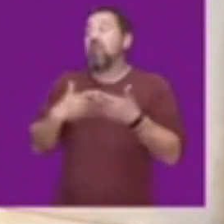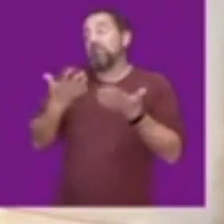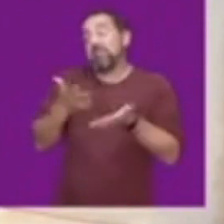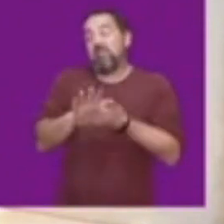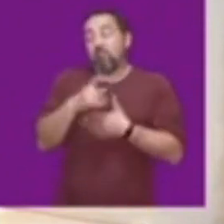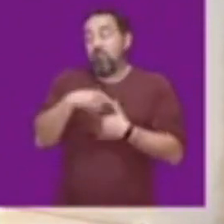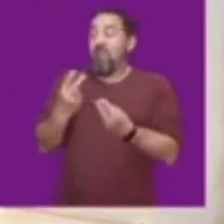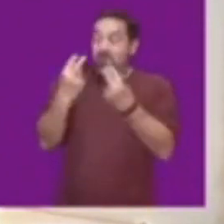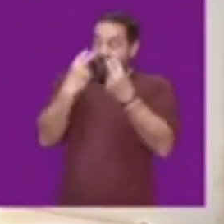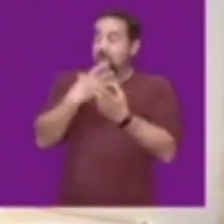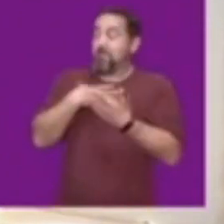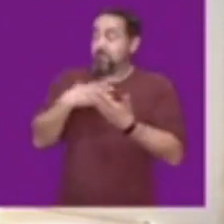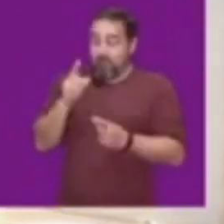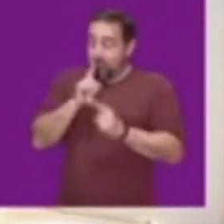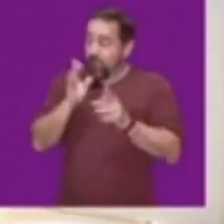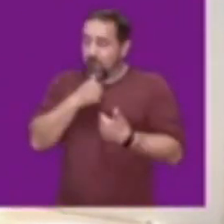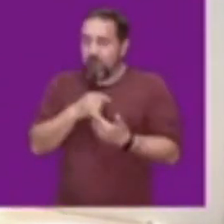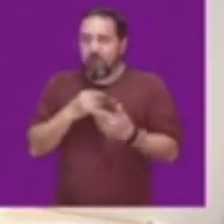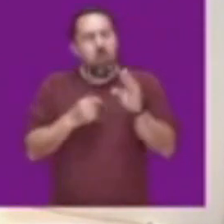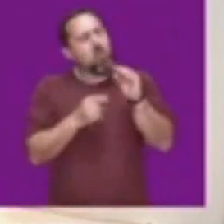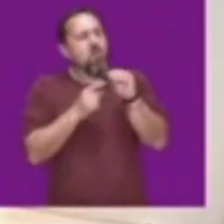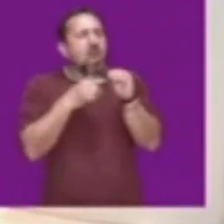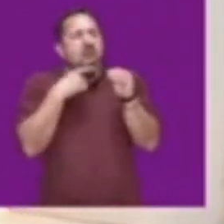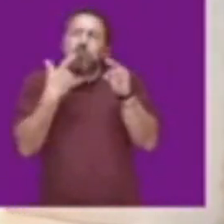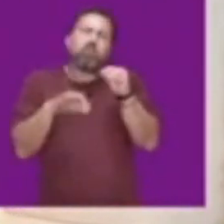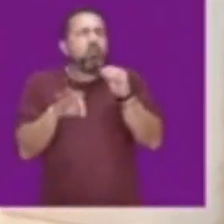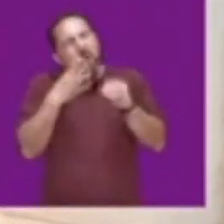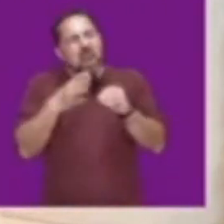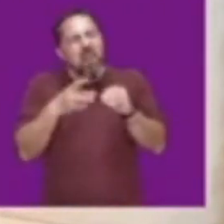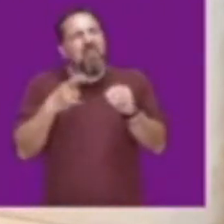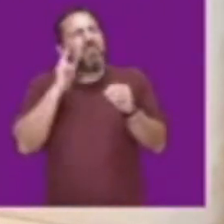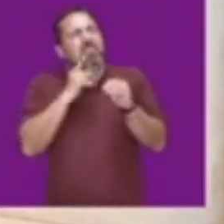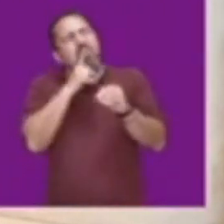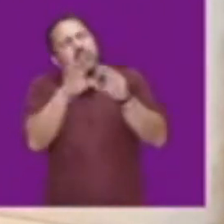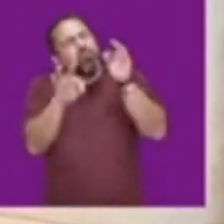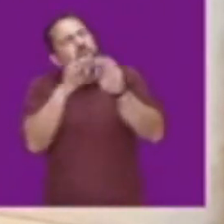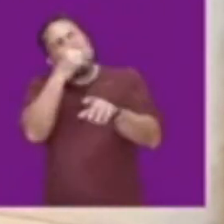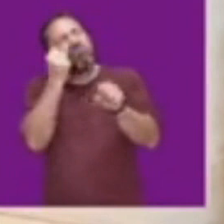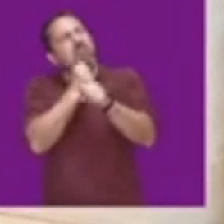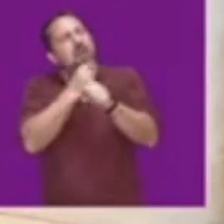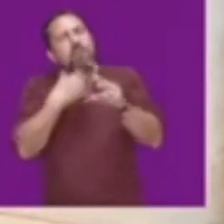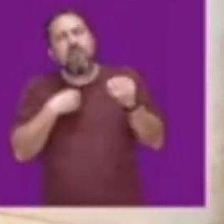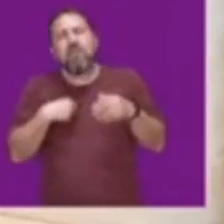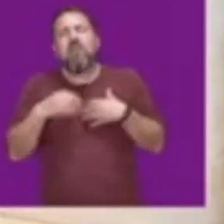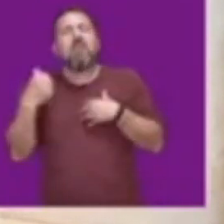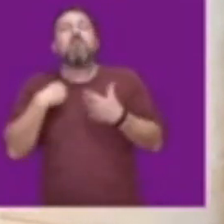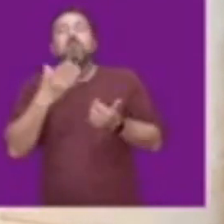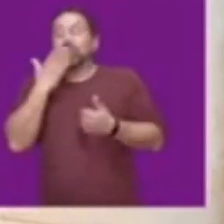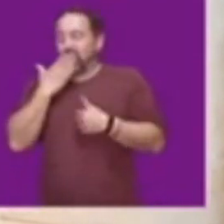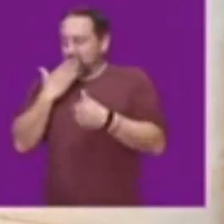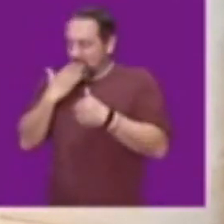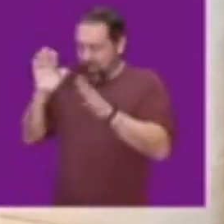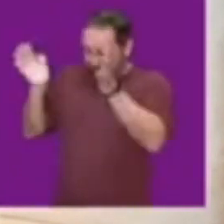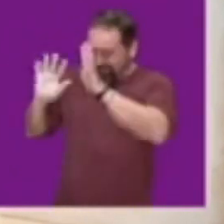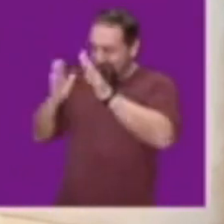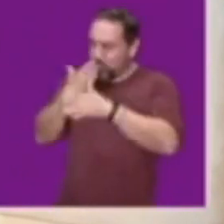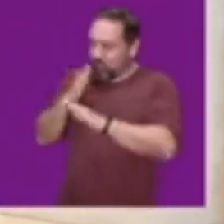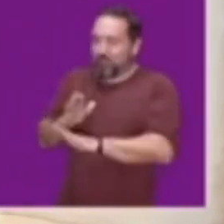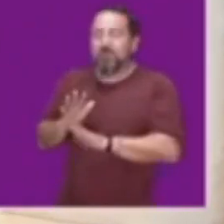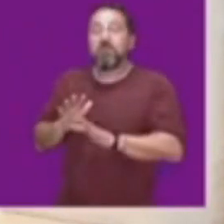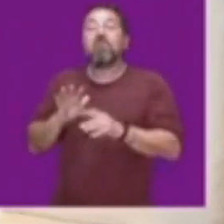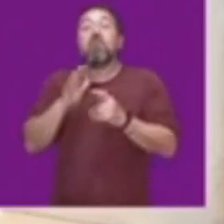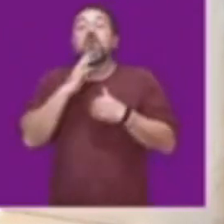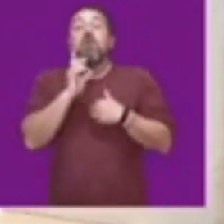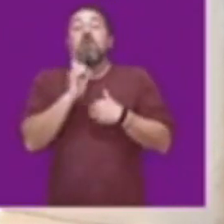así pueden vernos sin ningún problema. ¡Hala, qué suerte! ¡Me encanta tu trabajo, Chema! ¡Un beso!